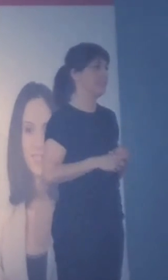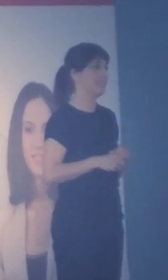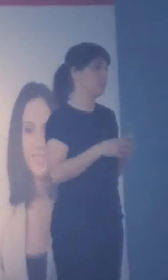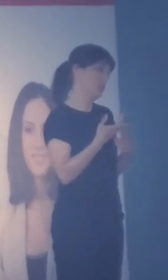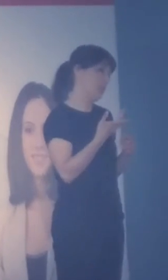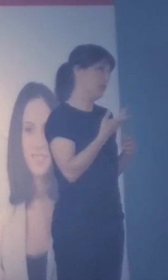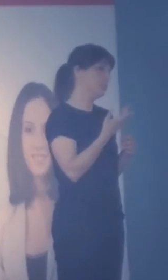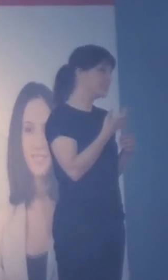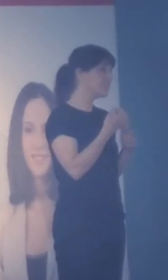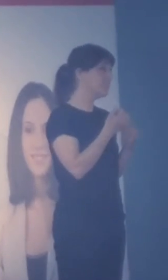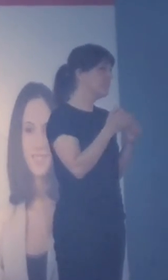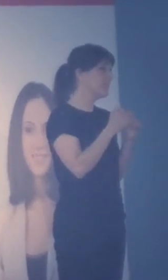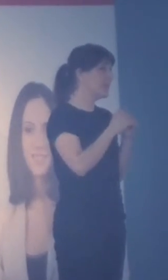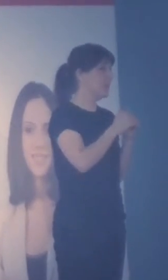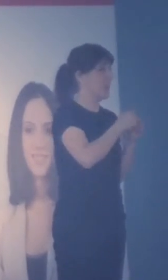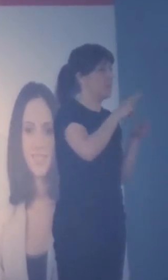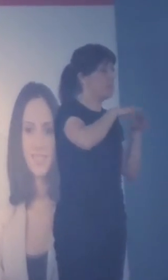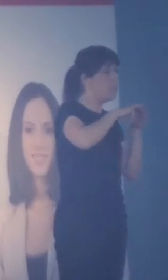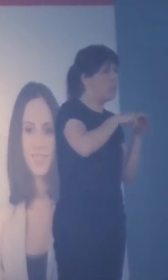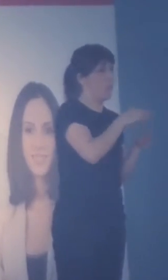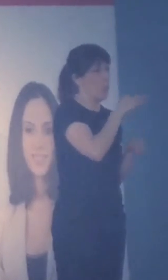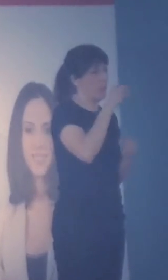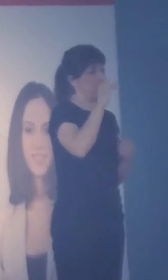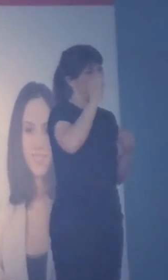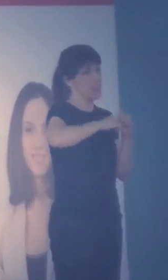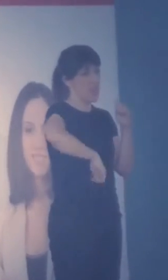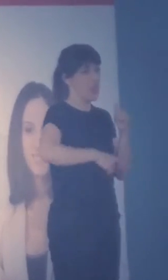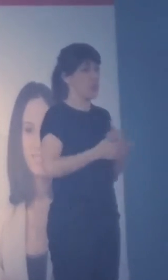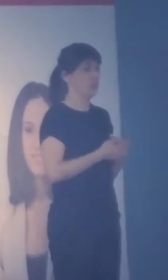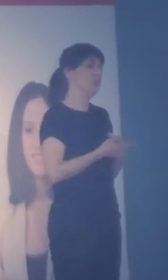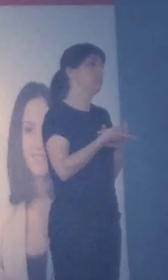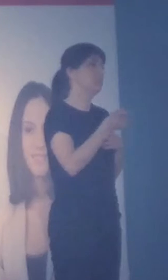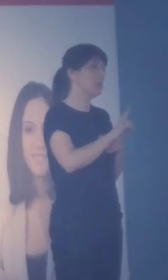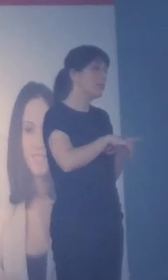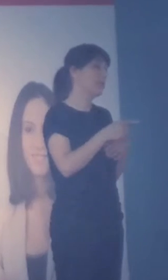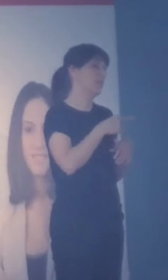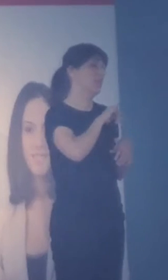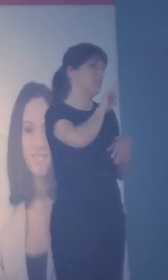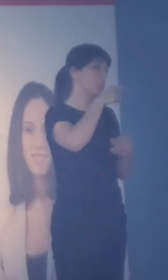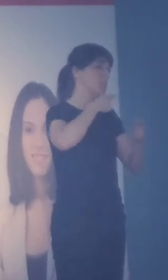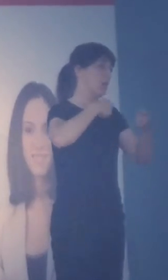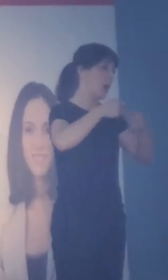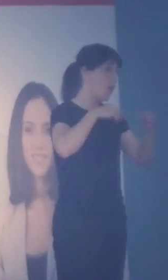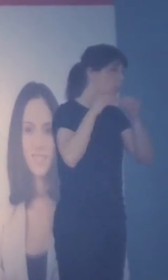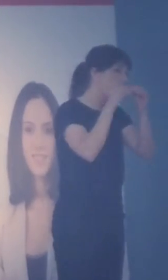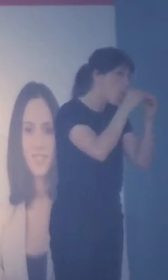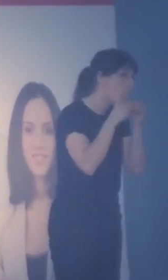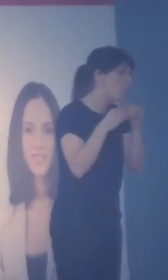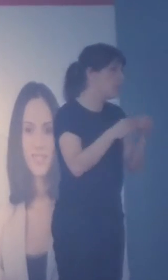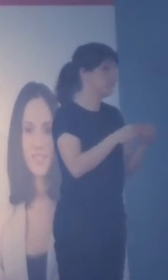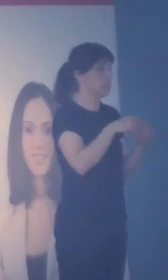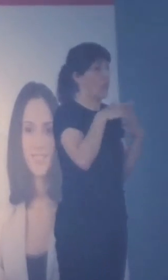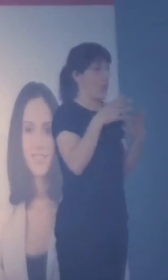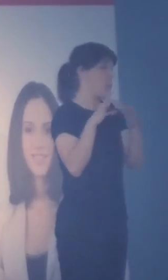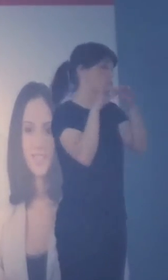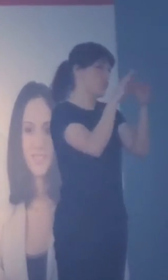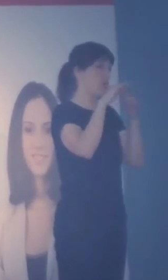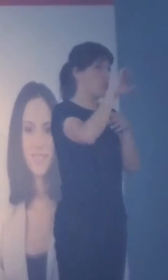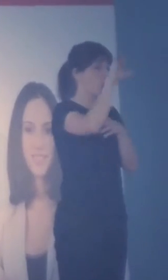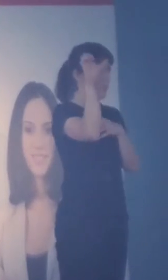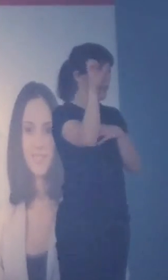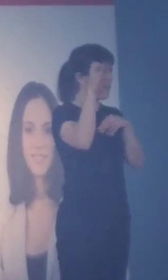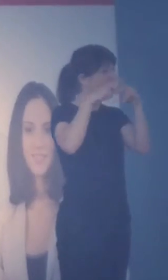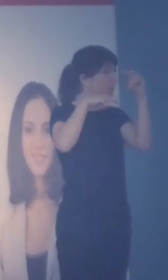aceiro, segundo, de unión, mercado común, unión europea, e aquí estamos. Ese